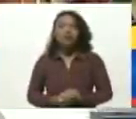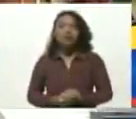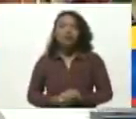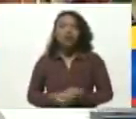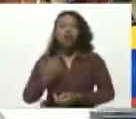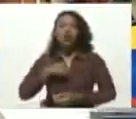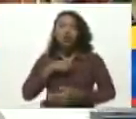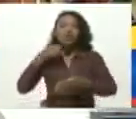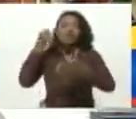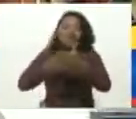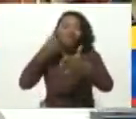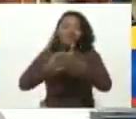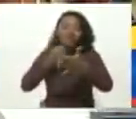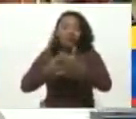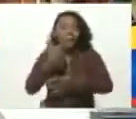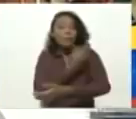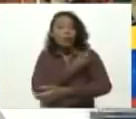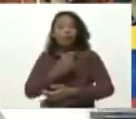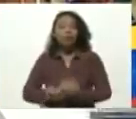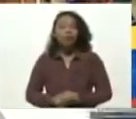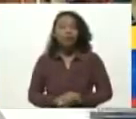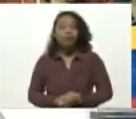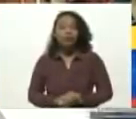Estamos empeñados en la vacunación.